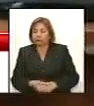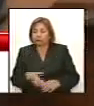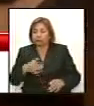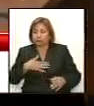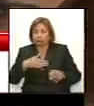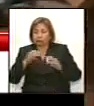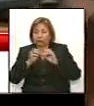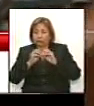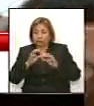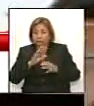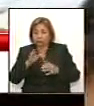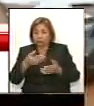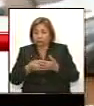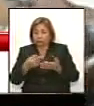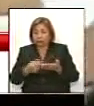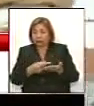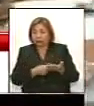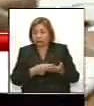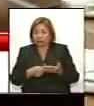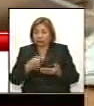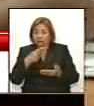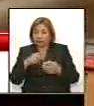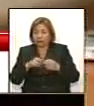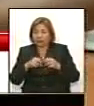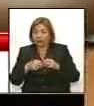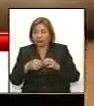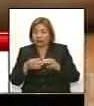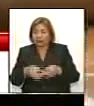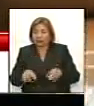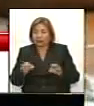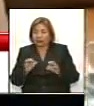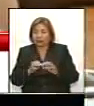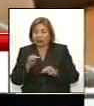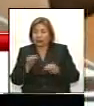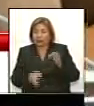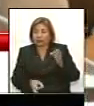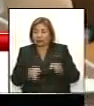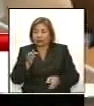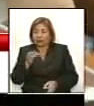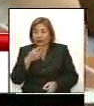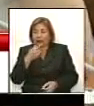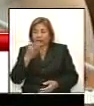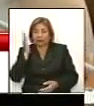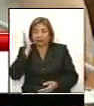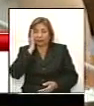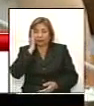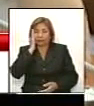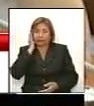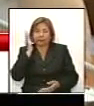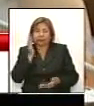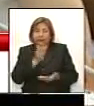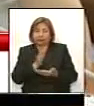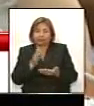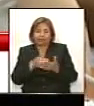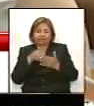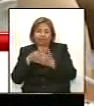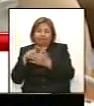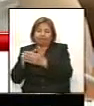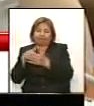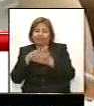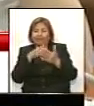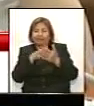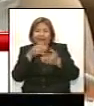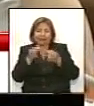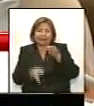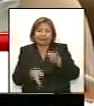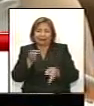quedado claro después de las discusiones de hoy es que hay un problema muy importante de acceso a la justicia, y esto es algo que ya sabíamos. Hay muchos obstáculos en el acceso a la